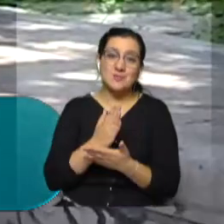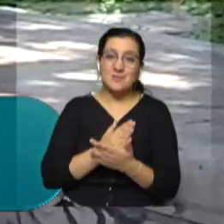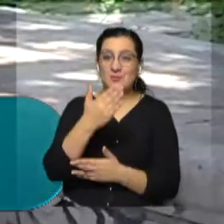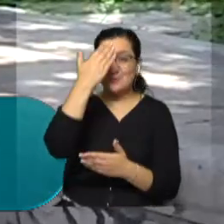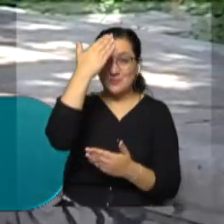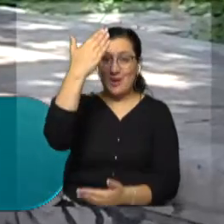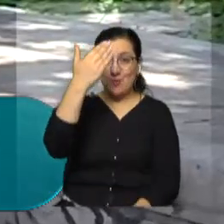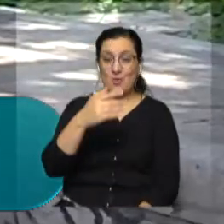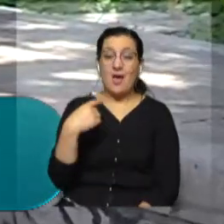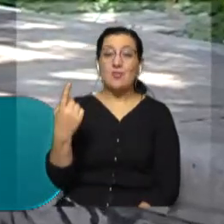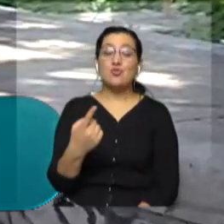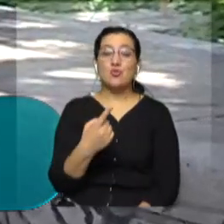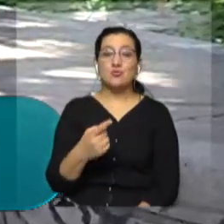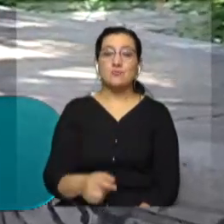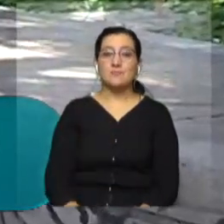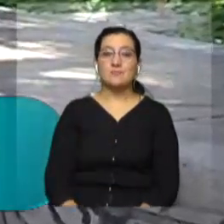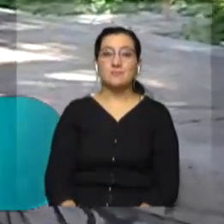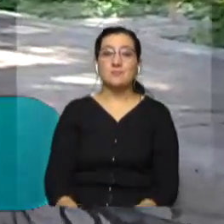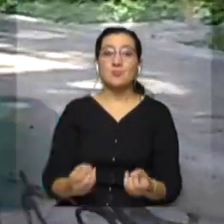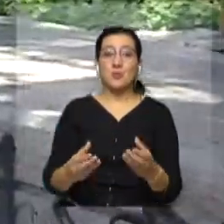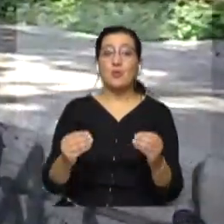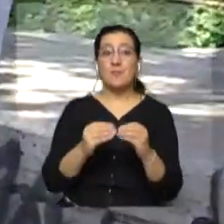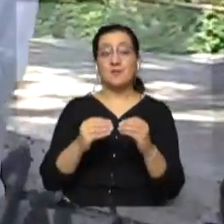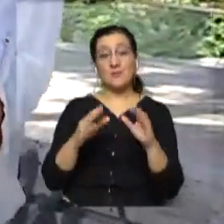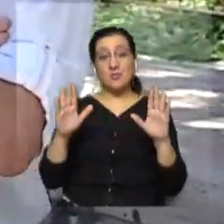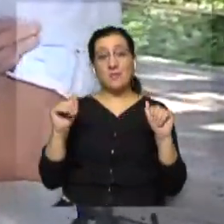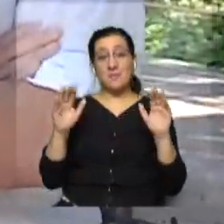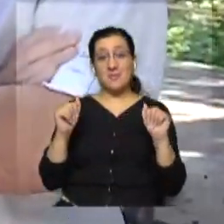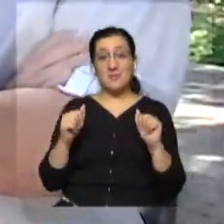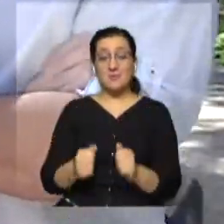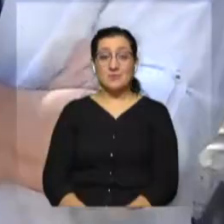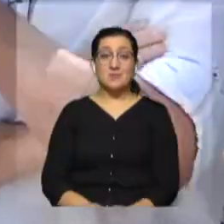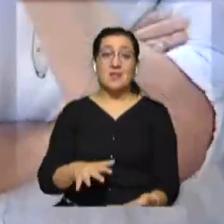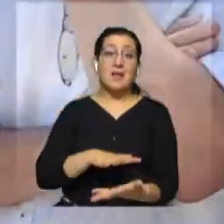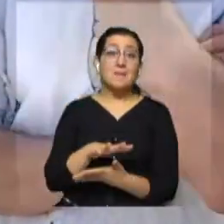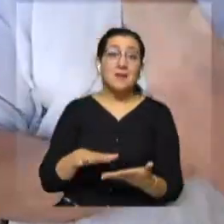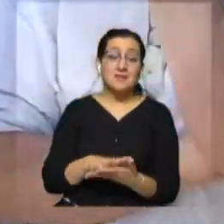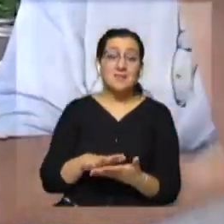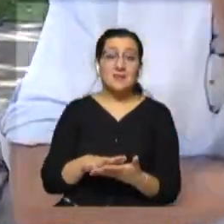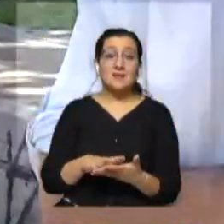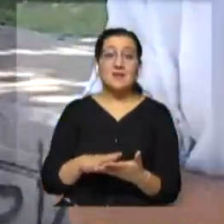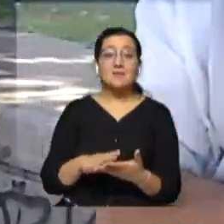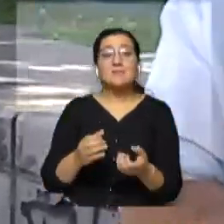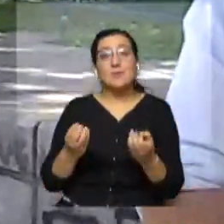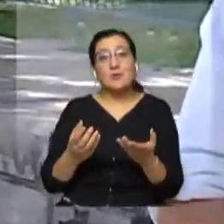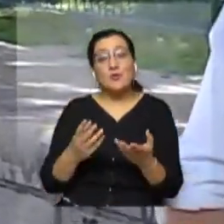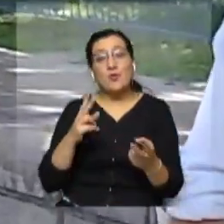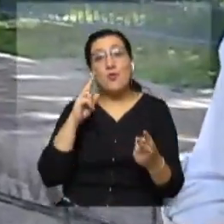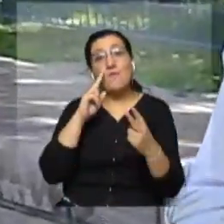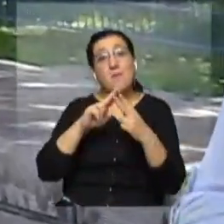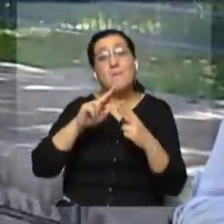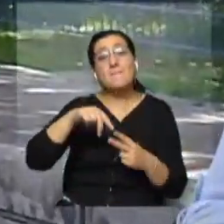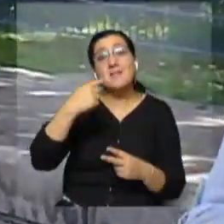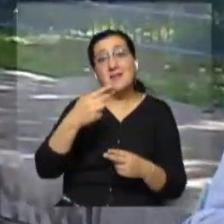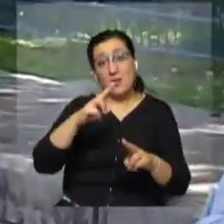saludo grande para todos ahí en el estudio. Bueno, compañeros, nos despedimos desde aquí, desde la Plaza Liber Seregni, abordando el tema del día. Bueno, será hasta el día de mañana,